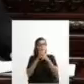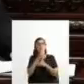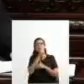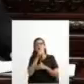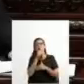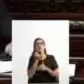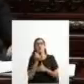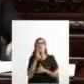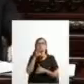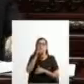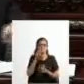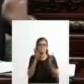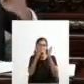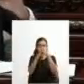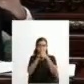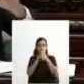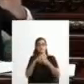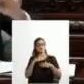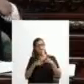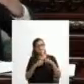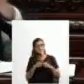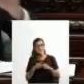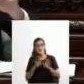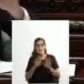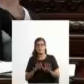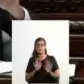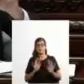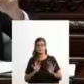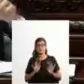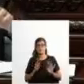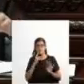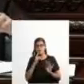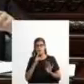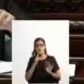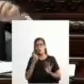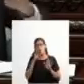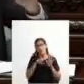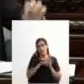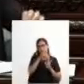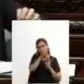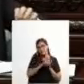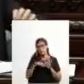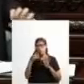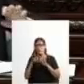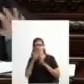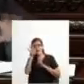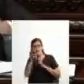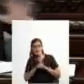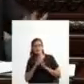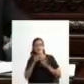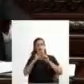soluciones van a seguir así trayendo una leyesita por acá otra leyesita por allá